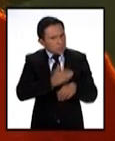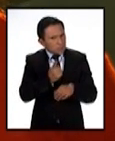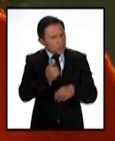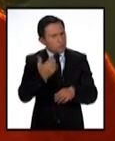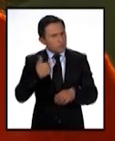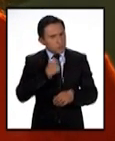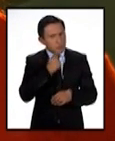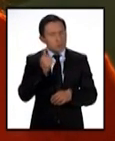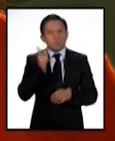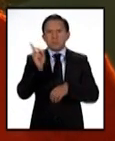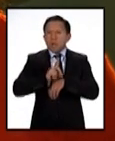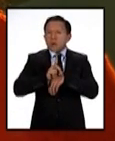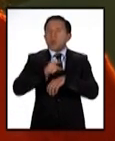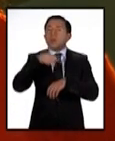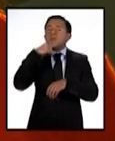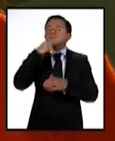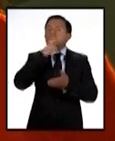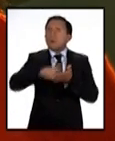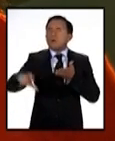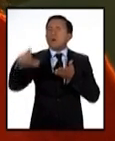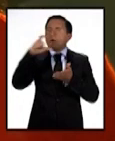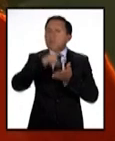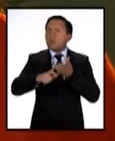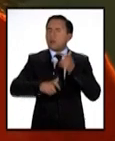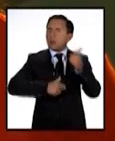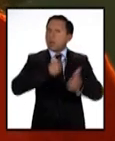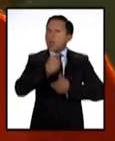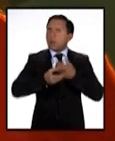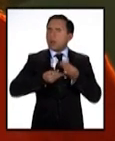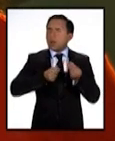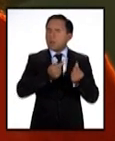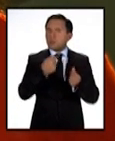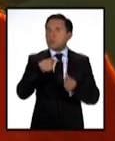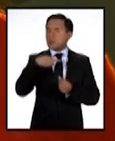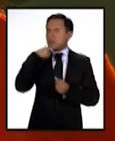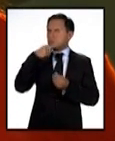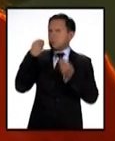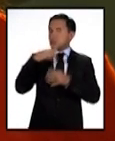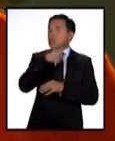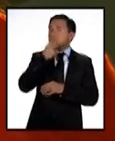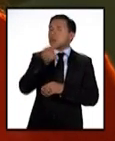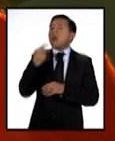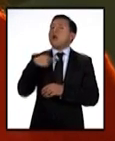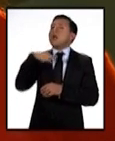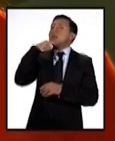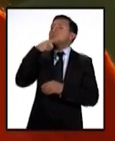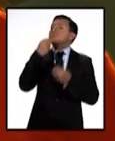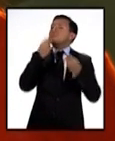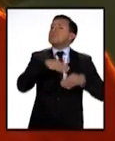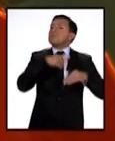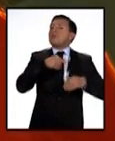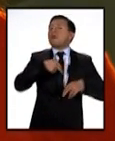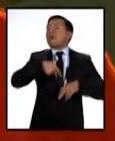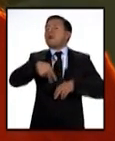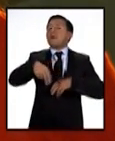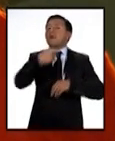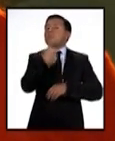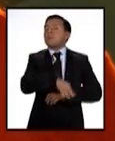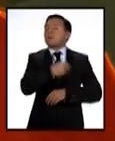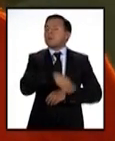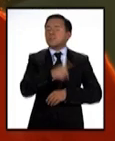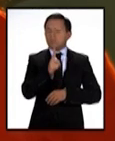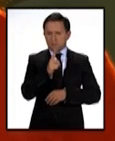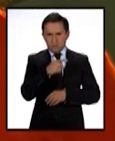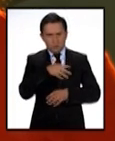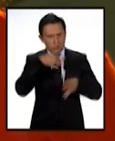llevaba lápiz, y me decía que se le caían en el camino. Y yo no le creía, lo regañaba, le decía que no era justo, que todos los